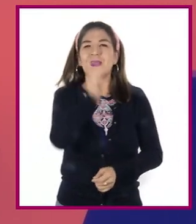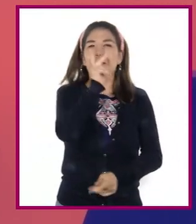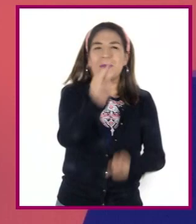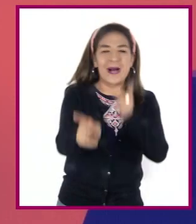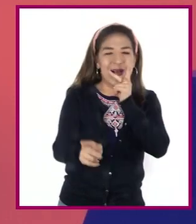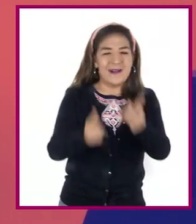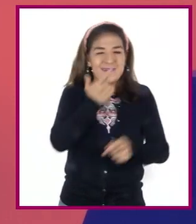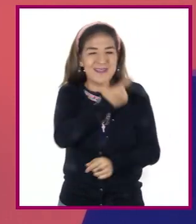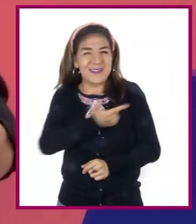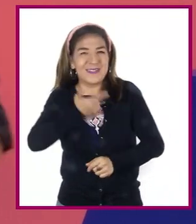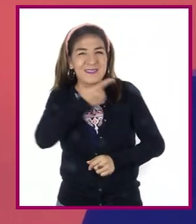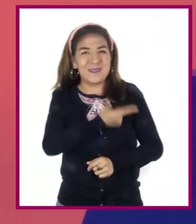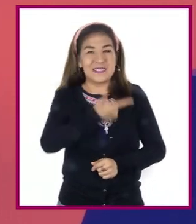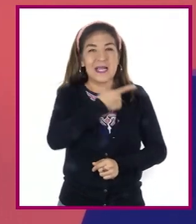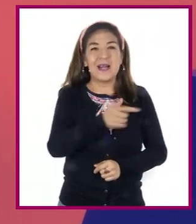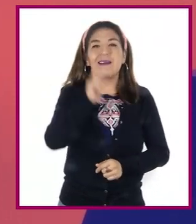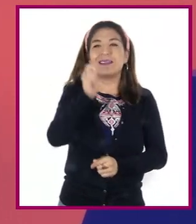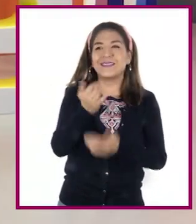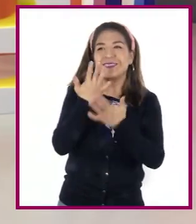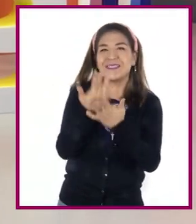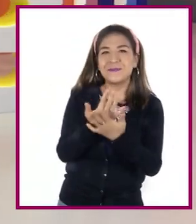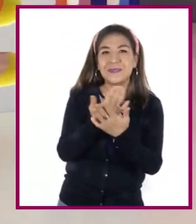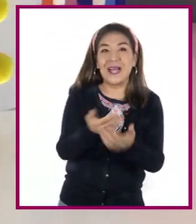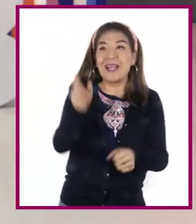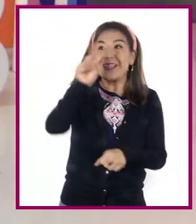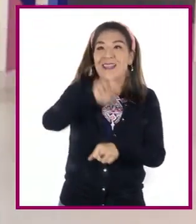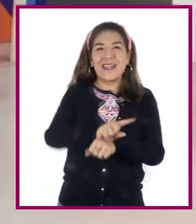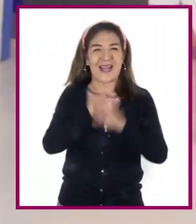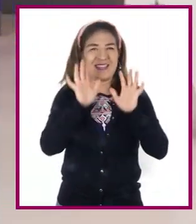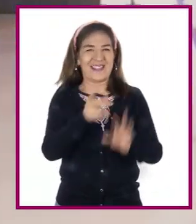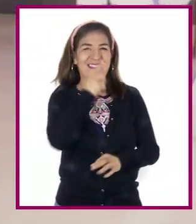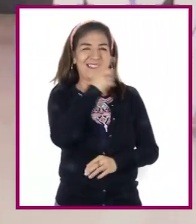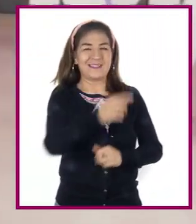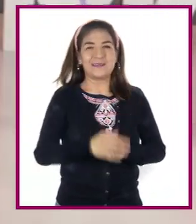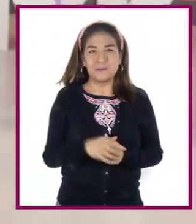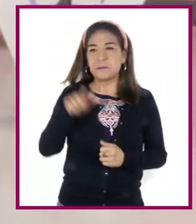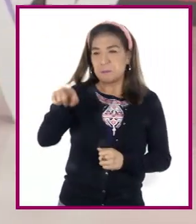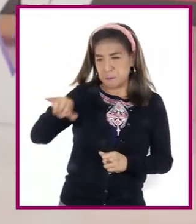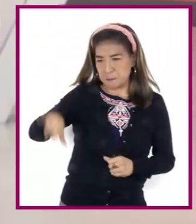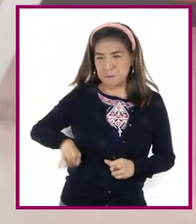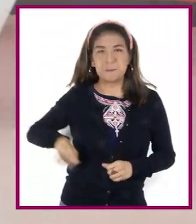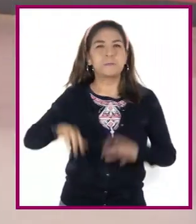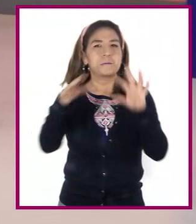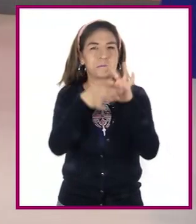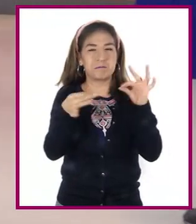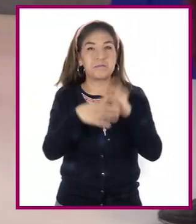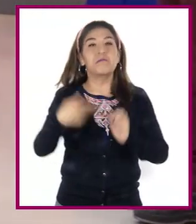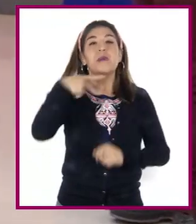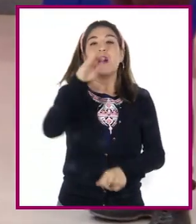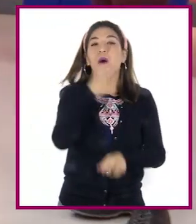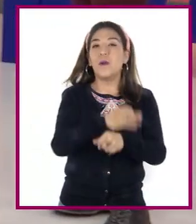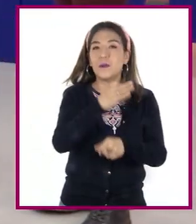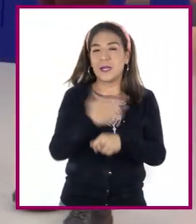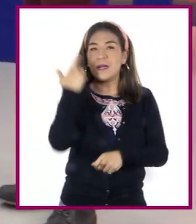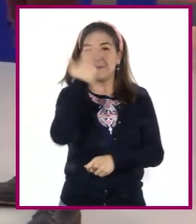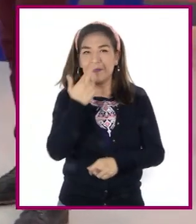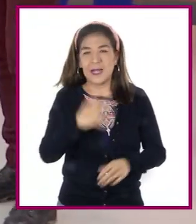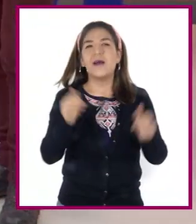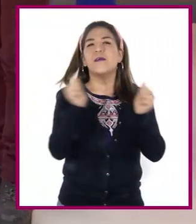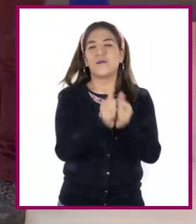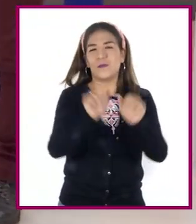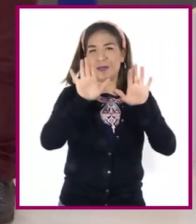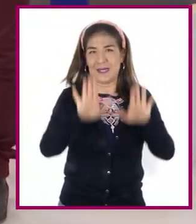palabras, solo esperando decirlas. Muy interesante tu interpretación. Ahora vamos a revisarla con más